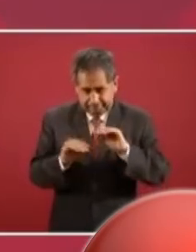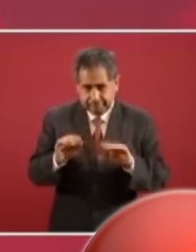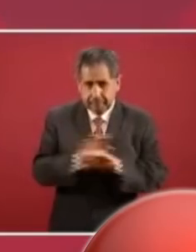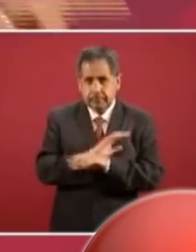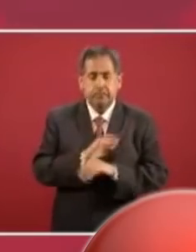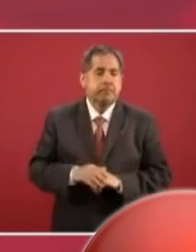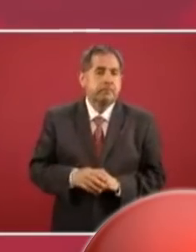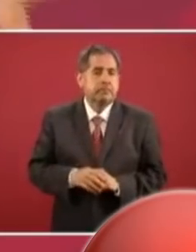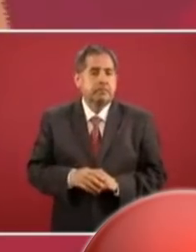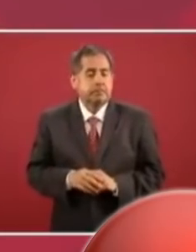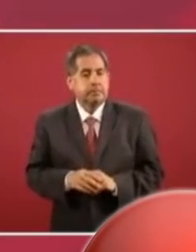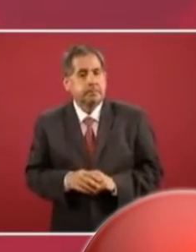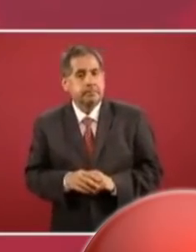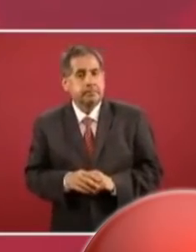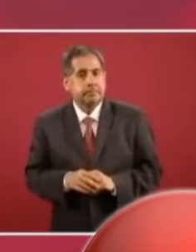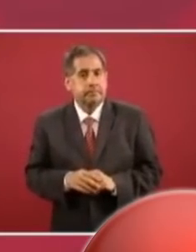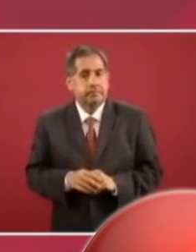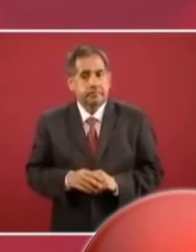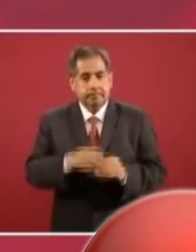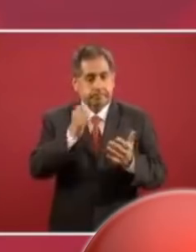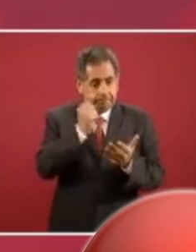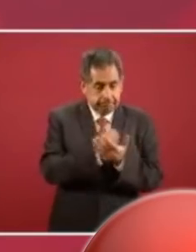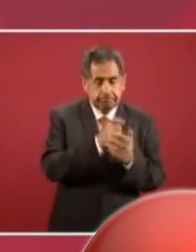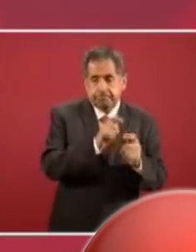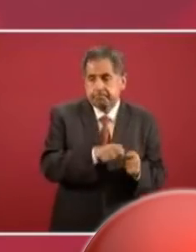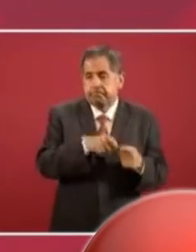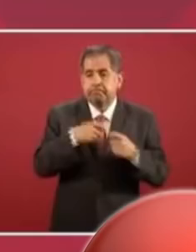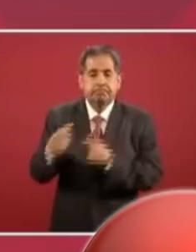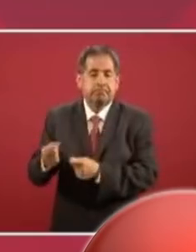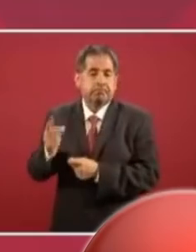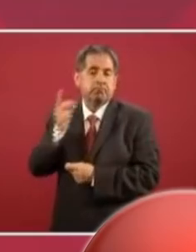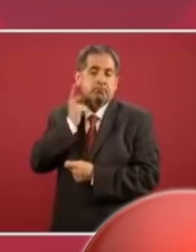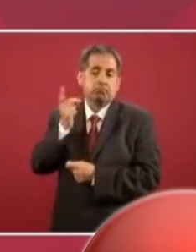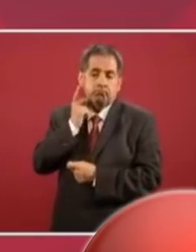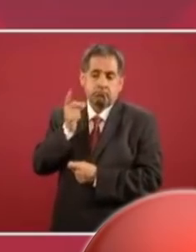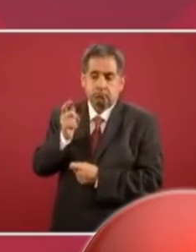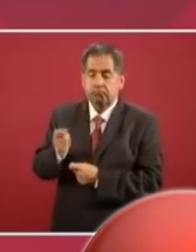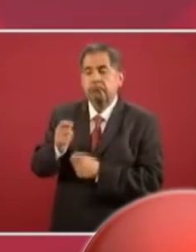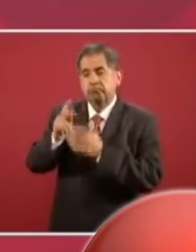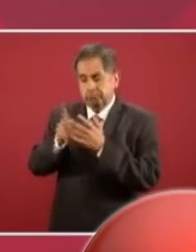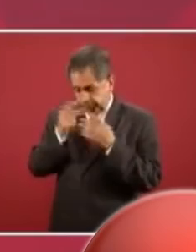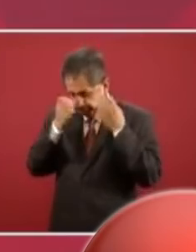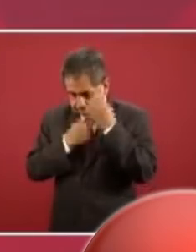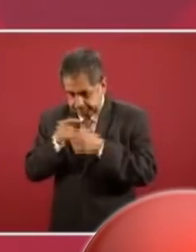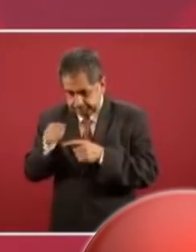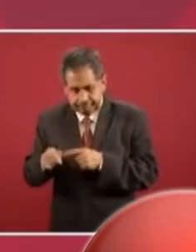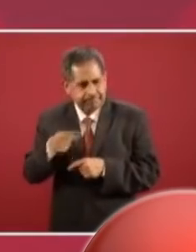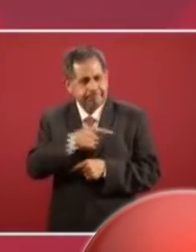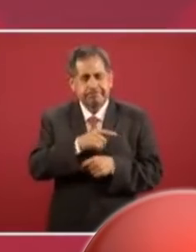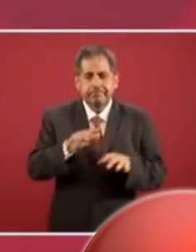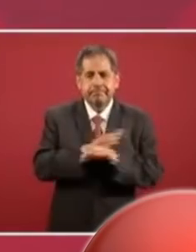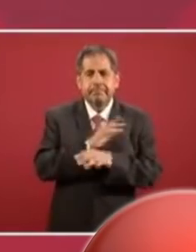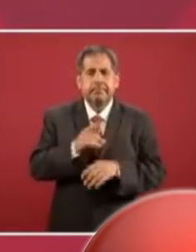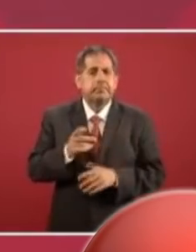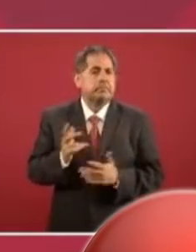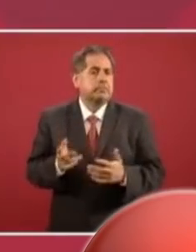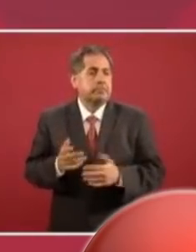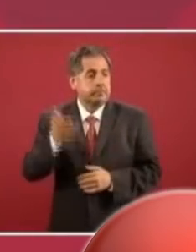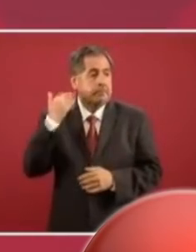se envía a la Cámara de Diputados. El cambio consistía en que